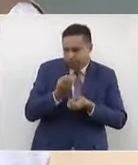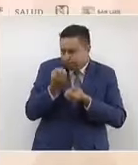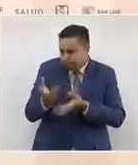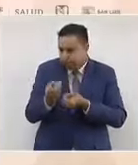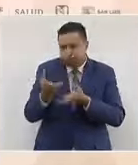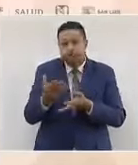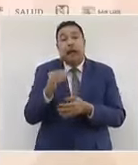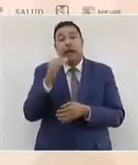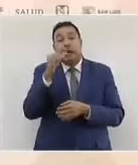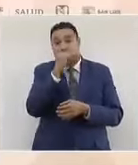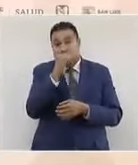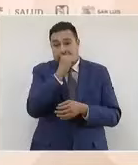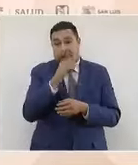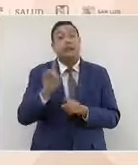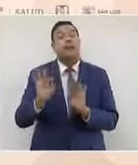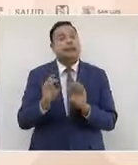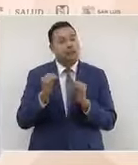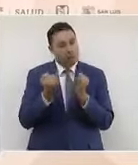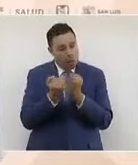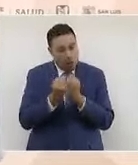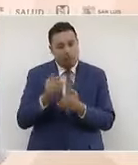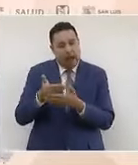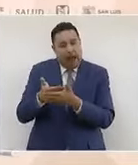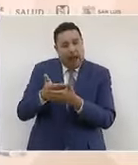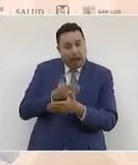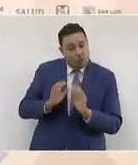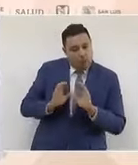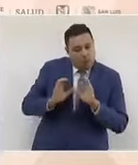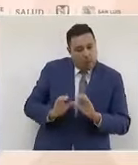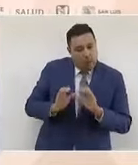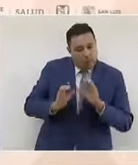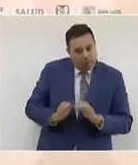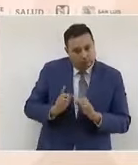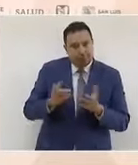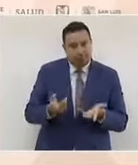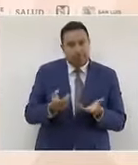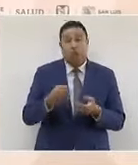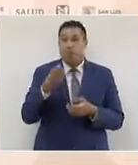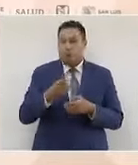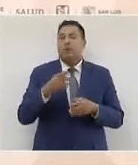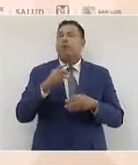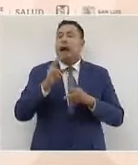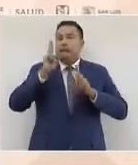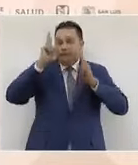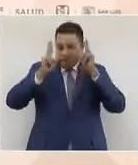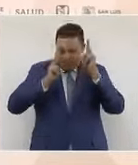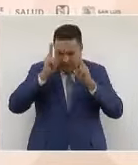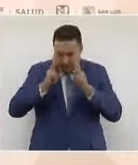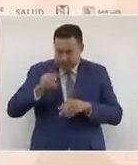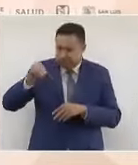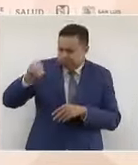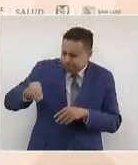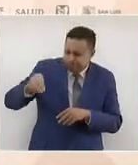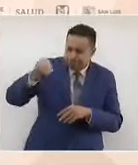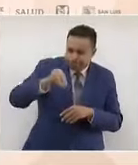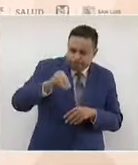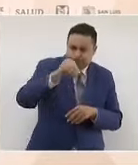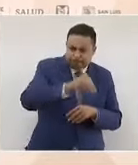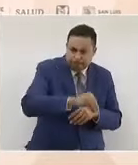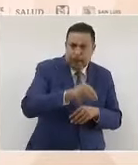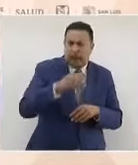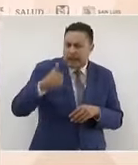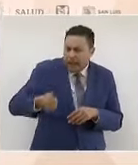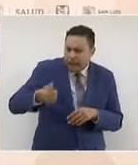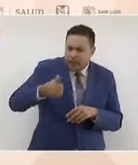muy importante, un sistema preventivo. Para lograr esto, nos dimos a la tarea de visitar unidad por unidad, hospital por